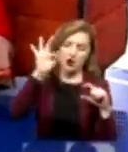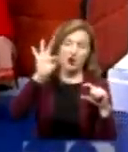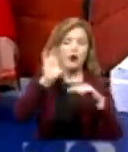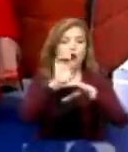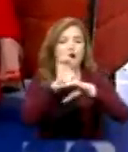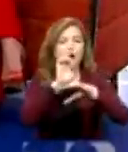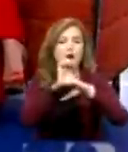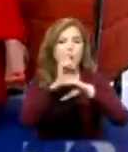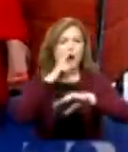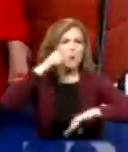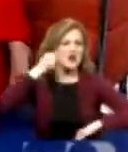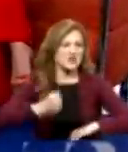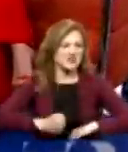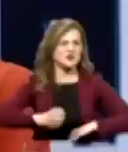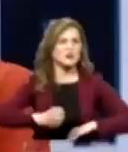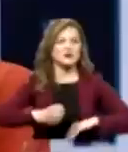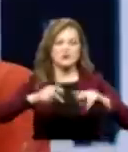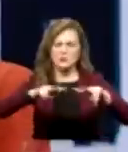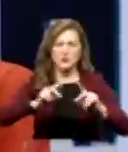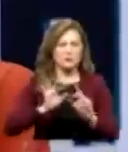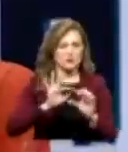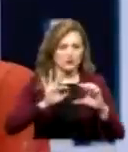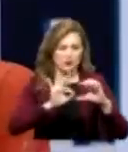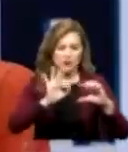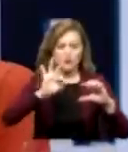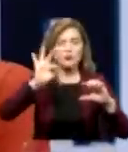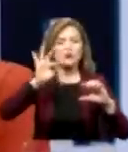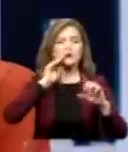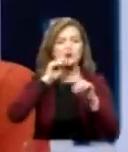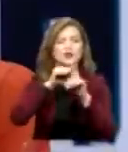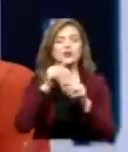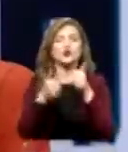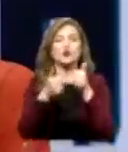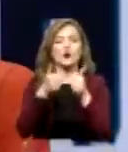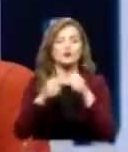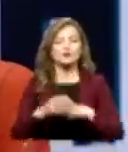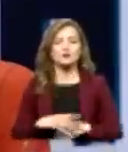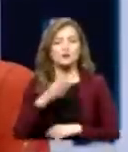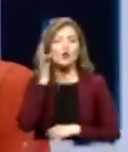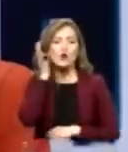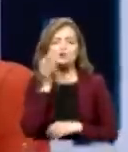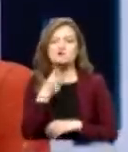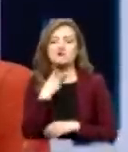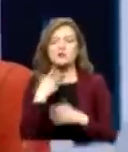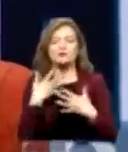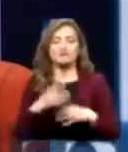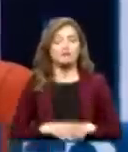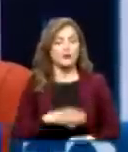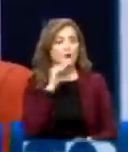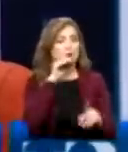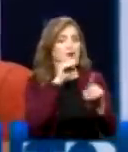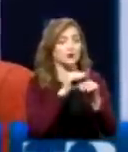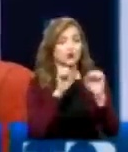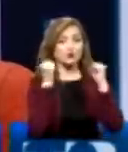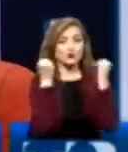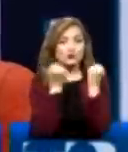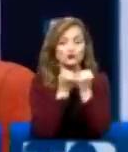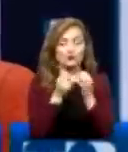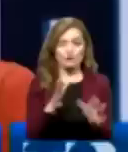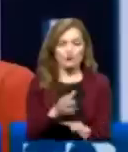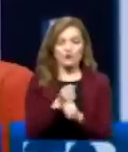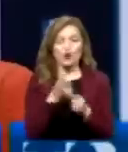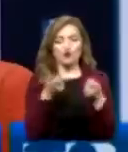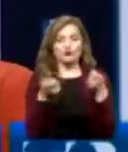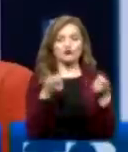tenemos miedo. ¿Cuál es tu mensaje? Mi mensaje es para la sociedad en sí. Tenemos que empoderarnos. Yo creo que la sociedad